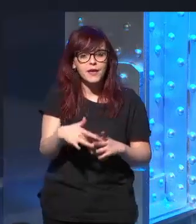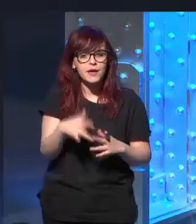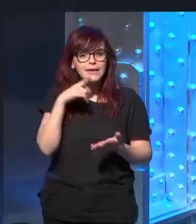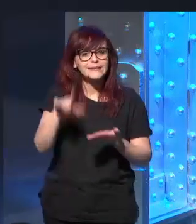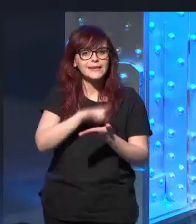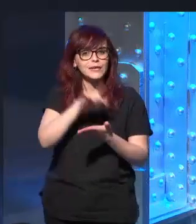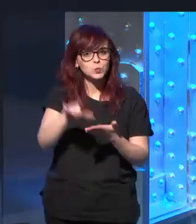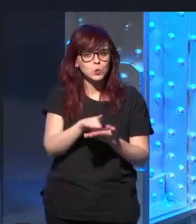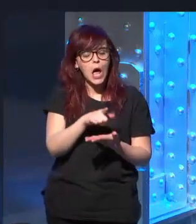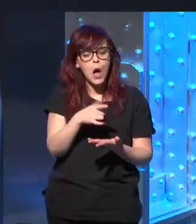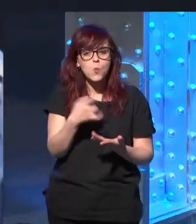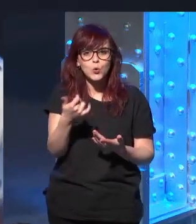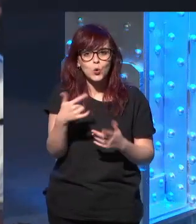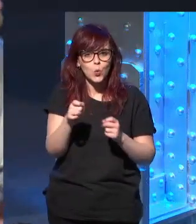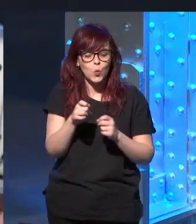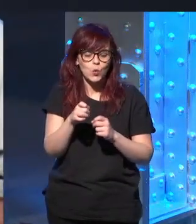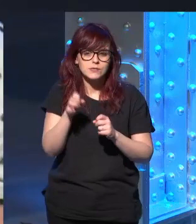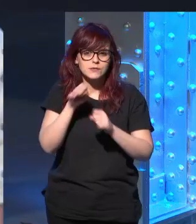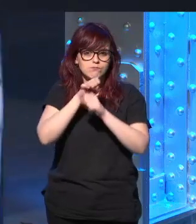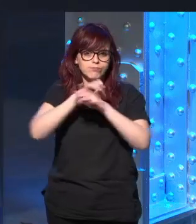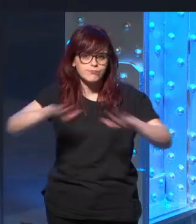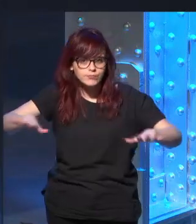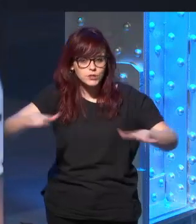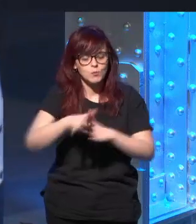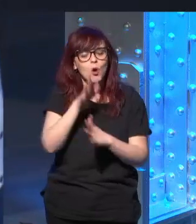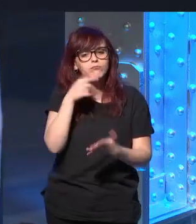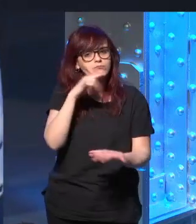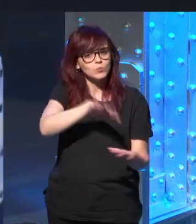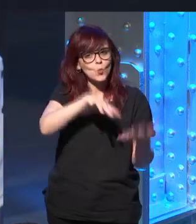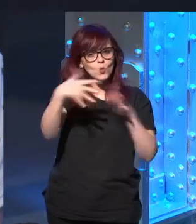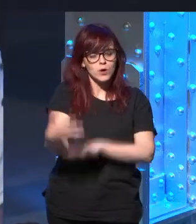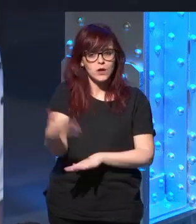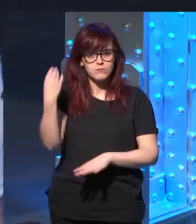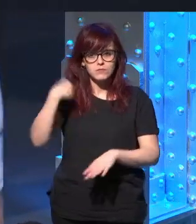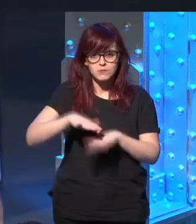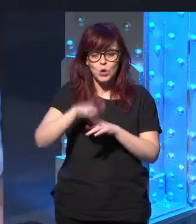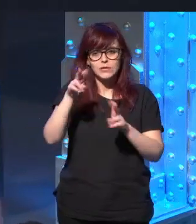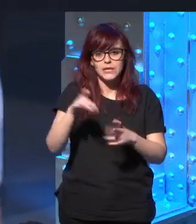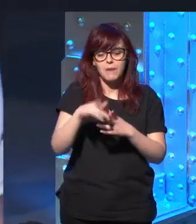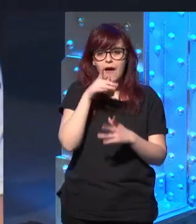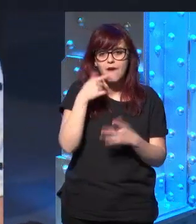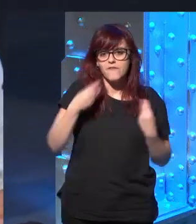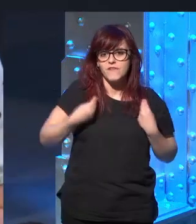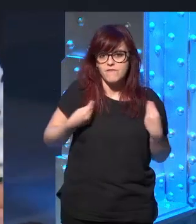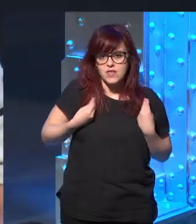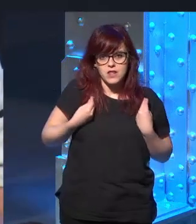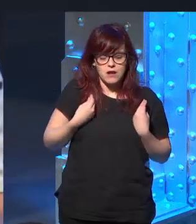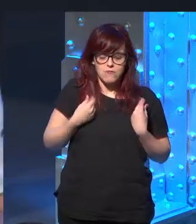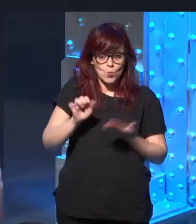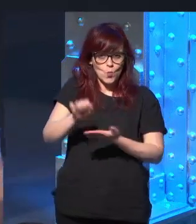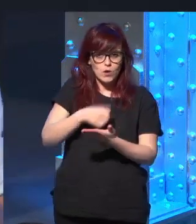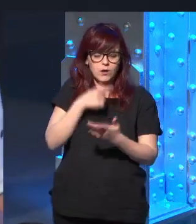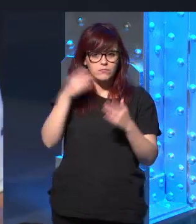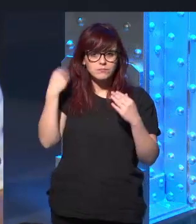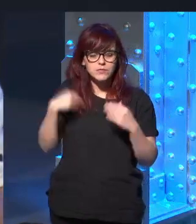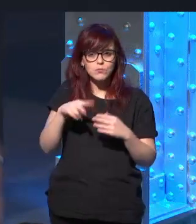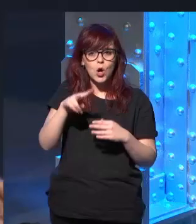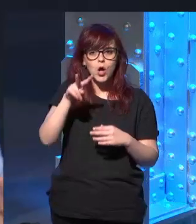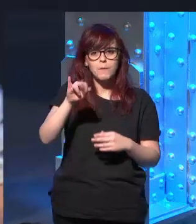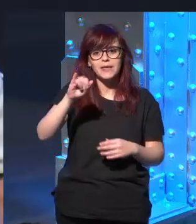la literatura que sí refleja más lo que estaba pasando en el campo. Pienso en Marvadal y Vida a la intemperie. Pienso en